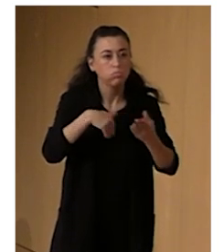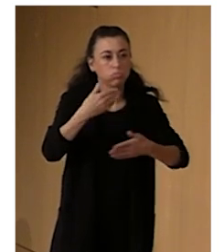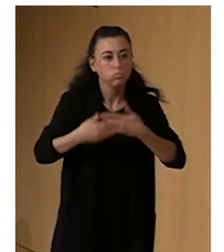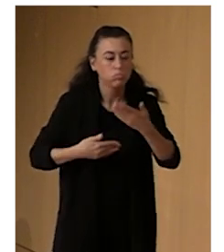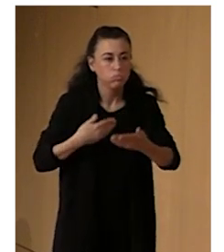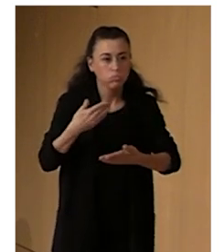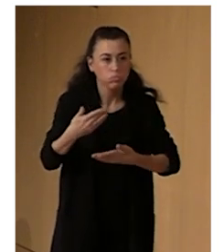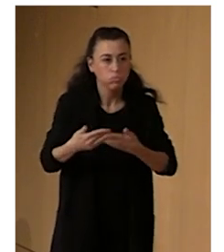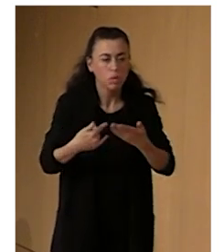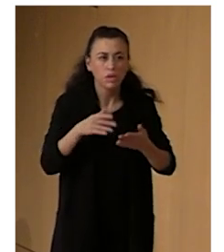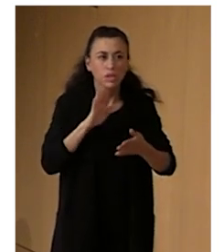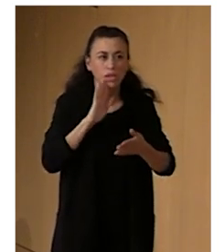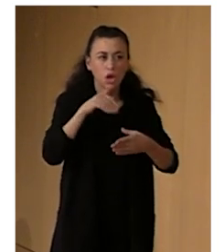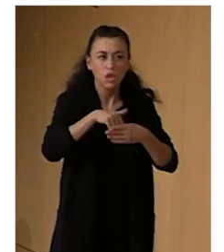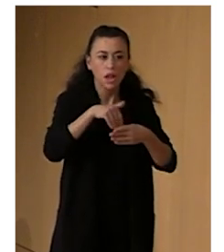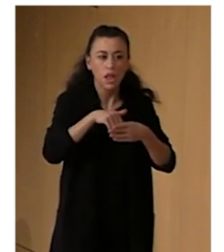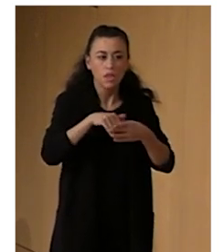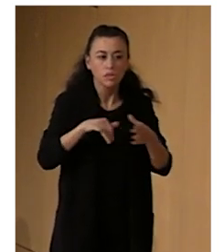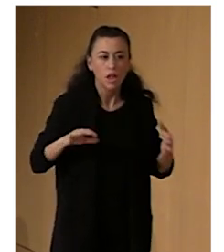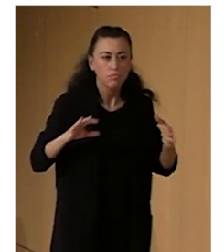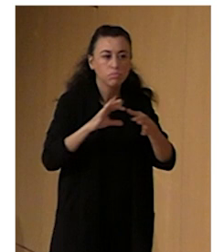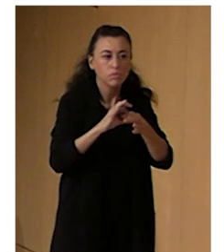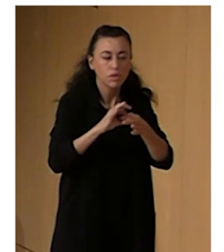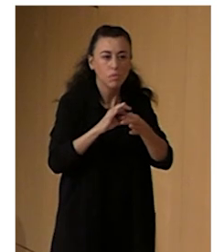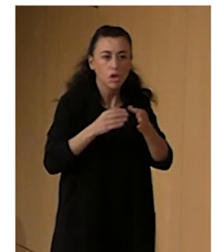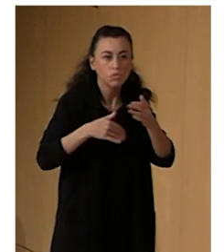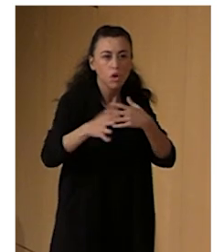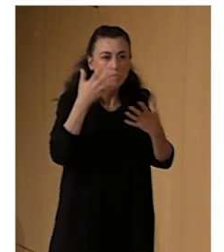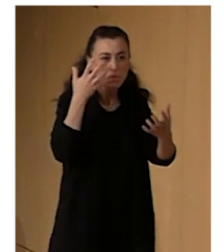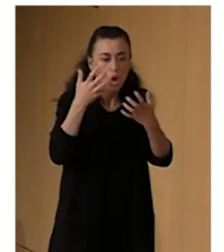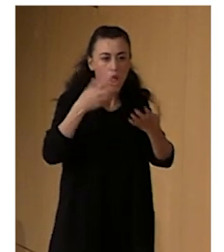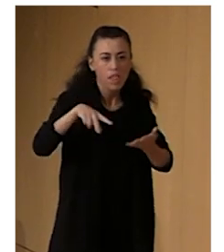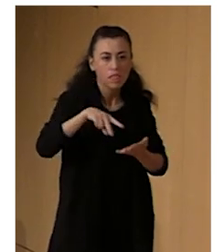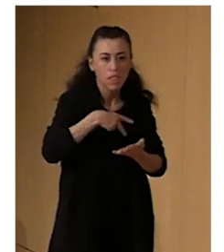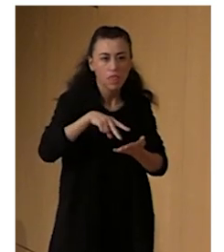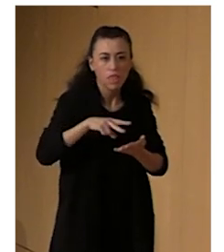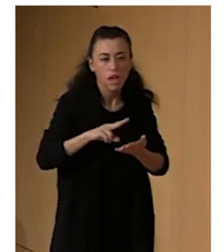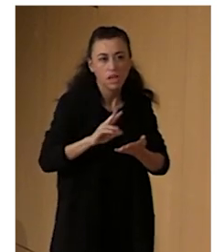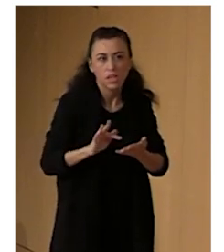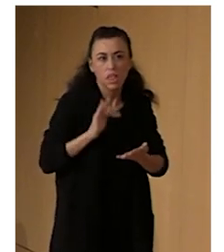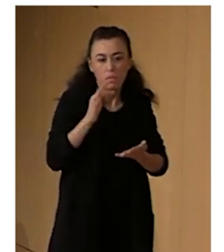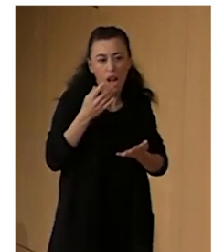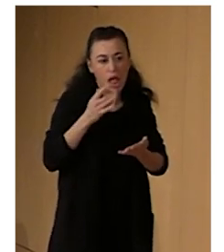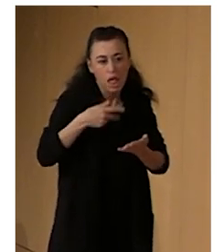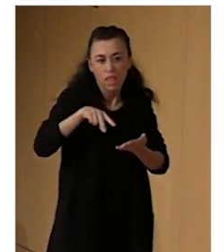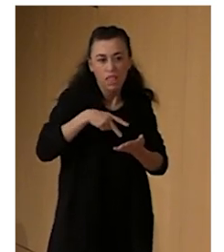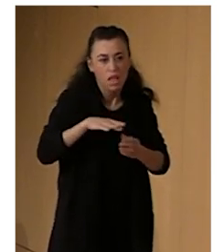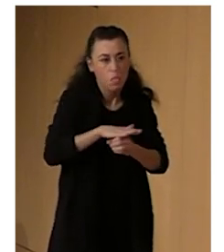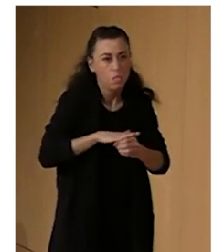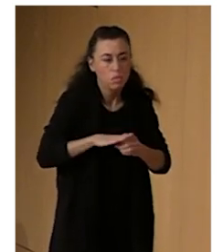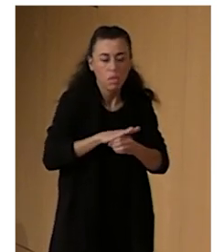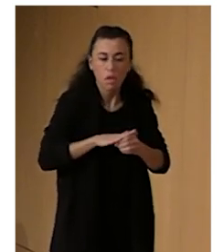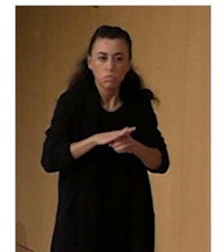alrededor de sus espectáculos de de danza que ya de por sí la danza bueno es una disciplina a veces muy